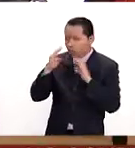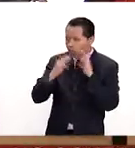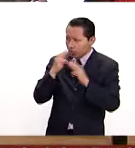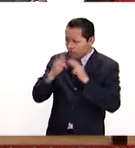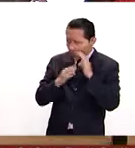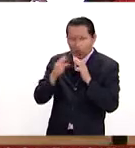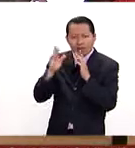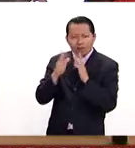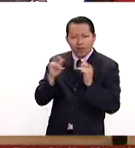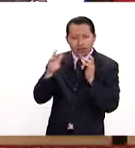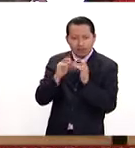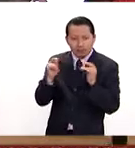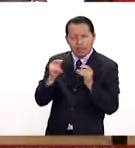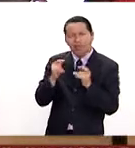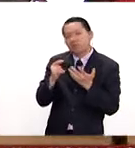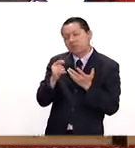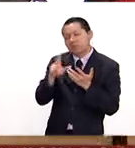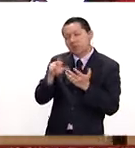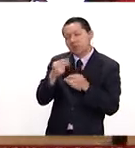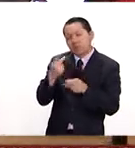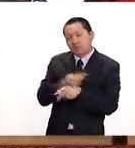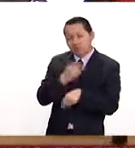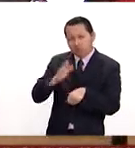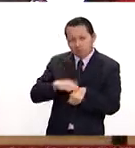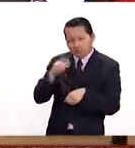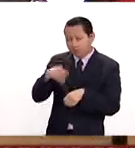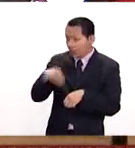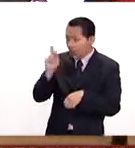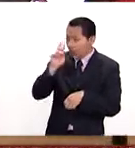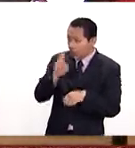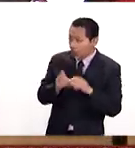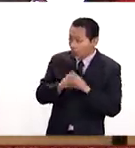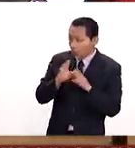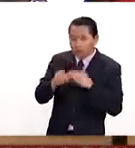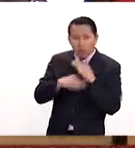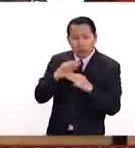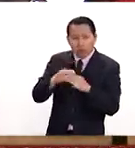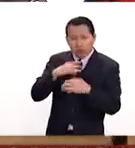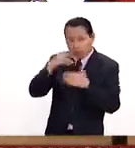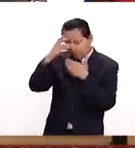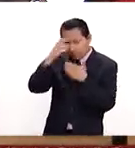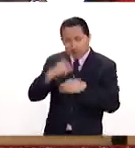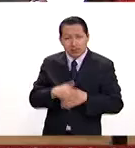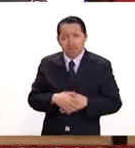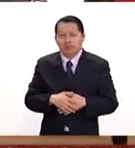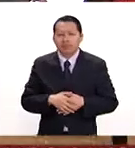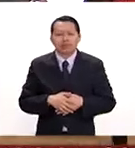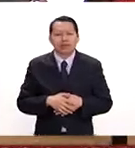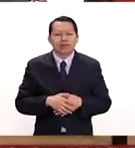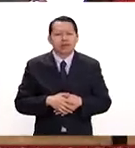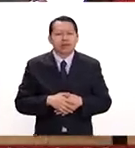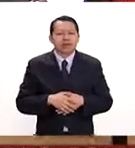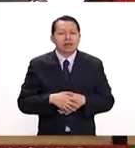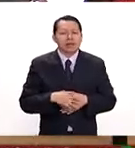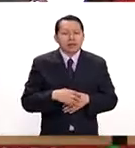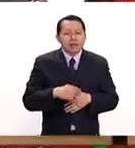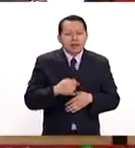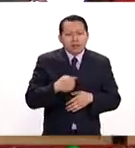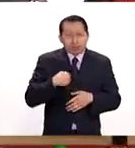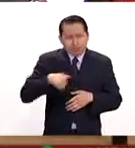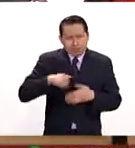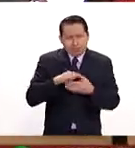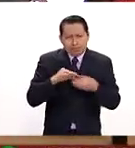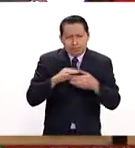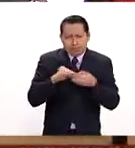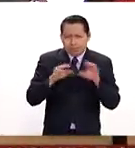Louvre, donde afortunadamente no pasa mayores, pero bueno, pues estamos el mundo ante la amenaza terrorista. Pues como mencionaba, este tipo